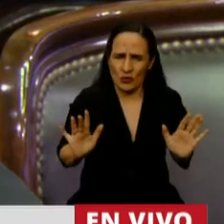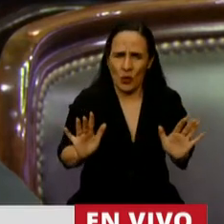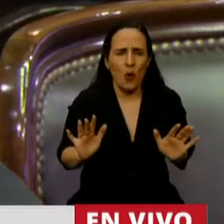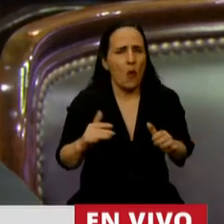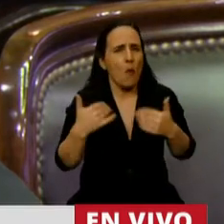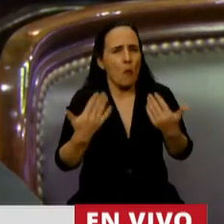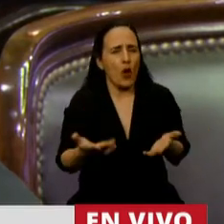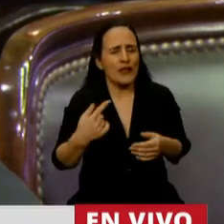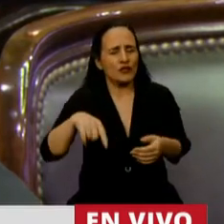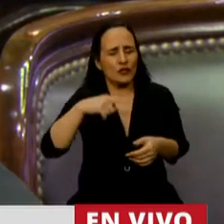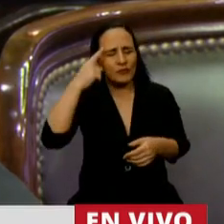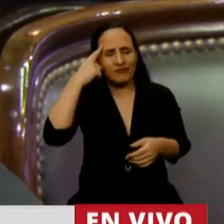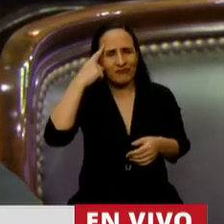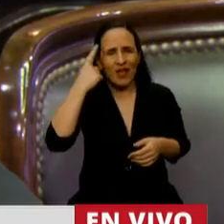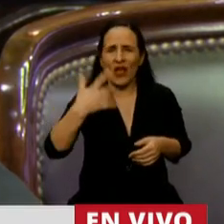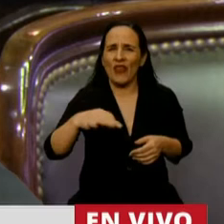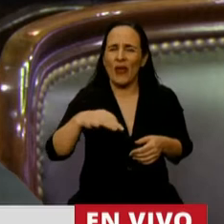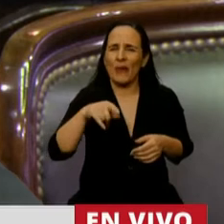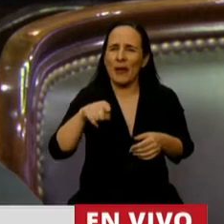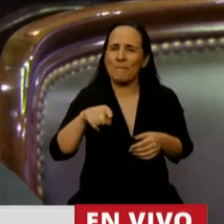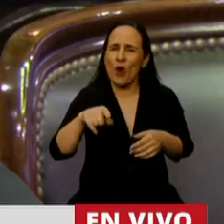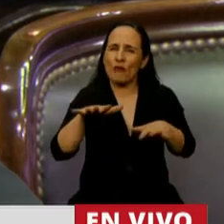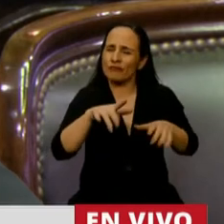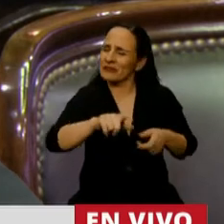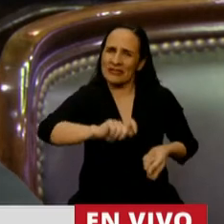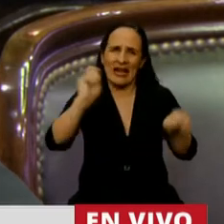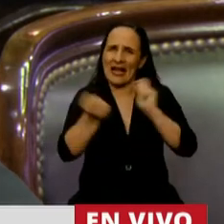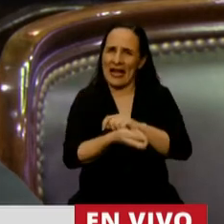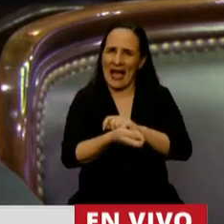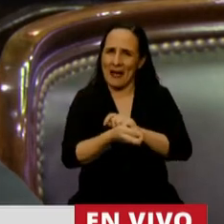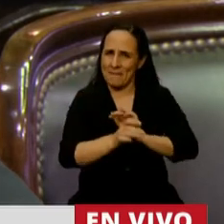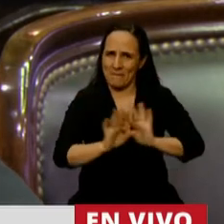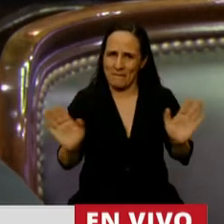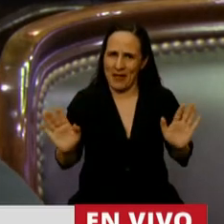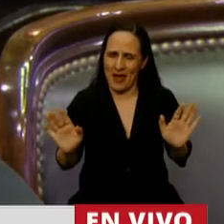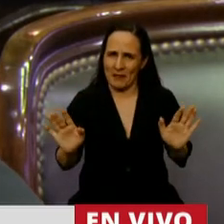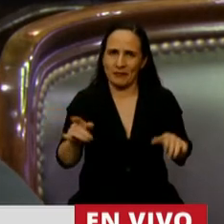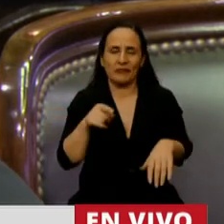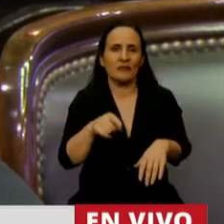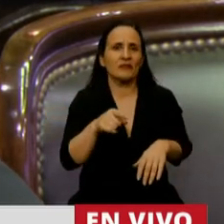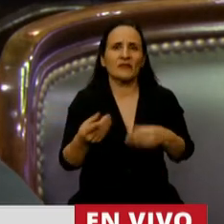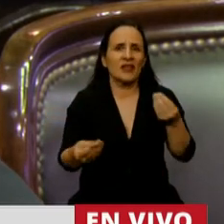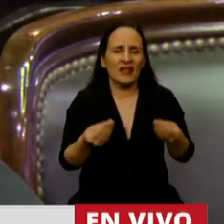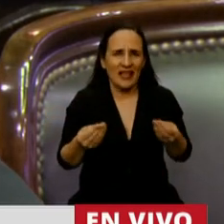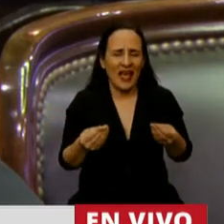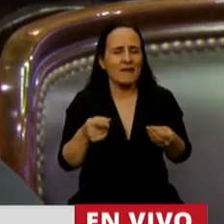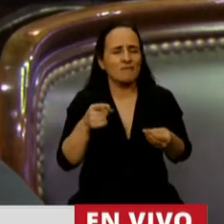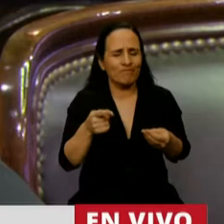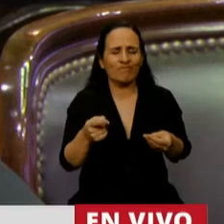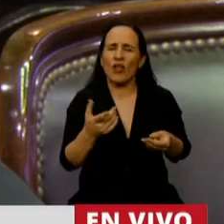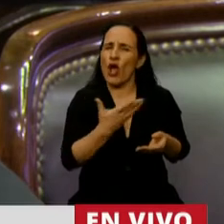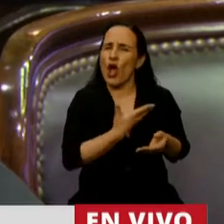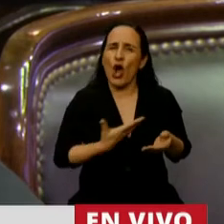que tenemos que cambiar el rumbo inmediatamente. Y desde este punto de vista, es necesario que el gobierno, que el